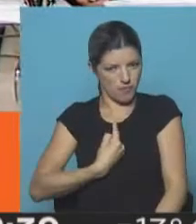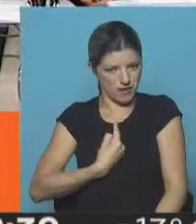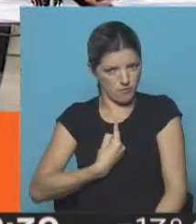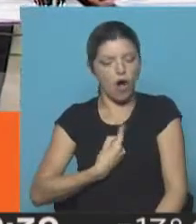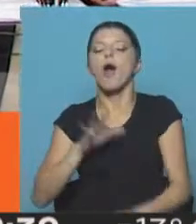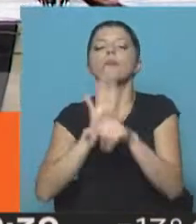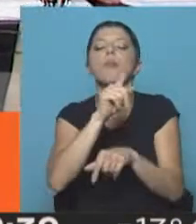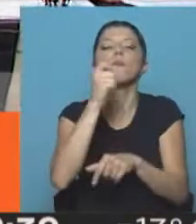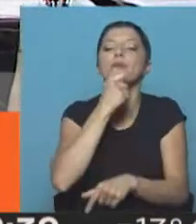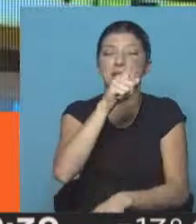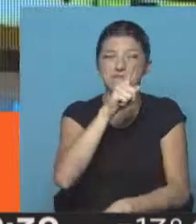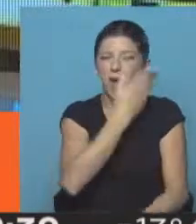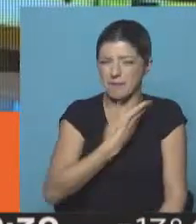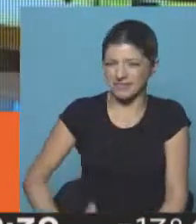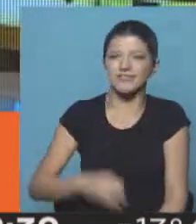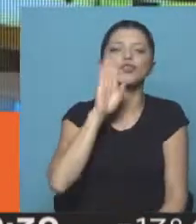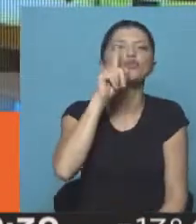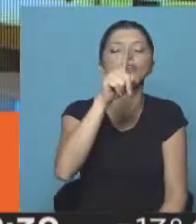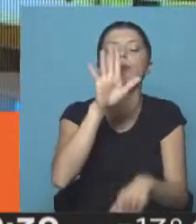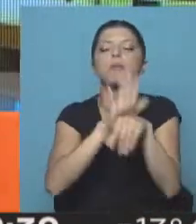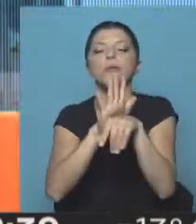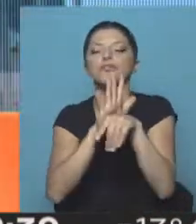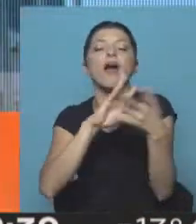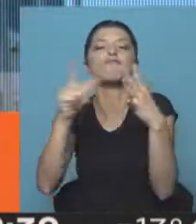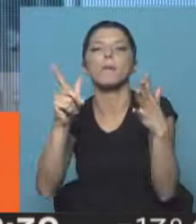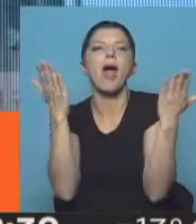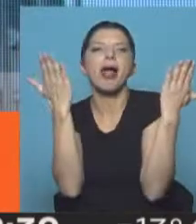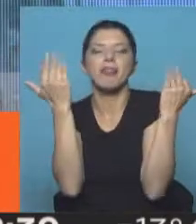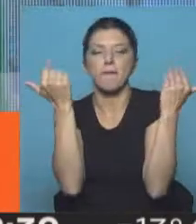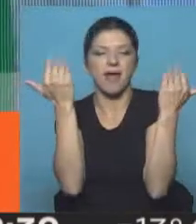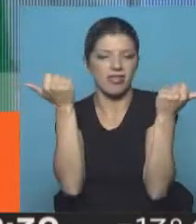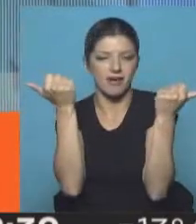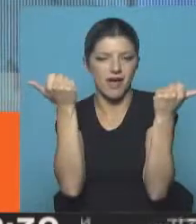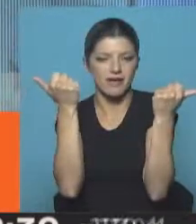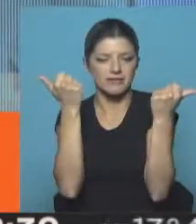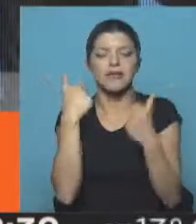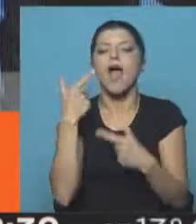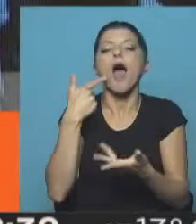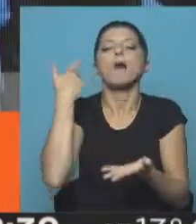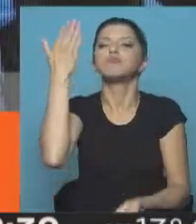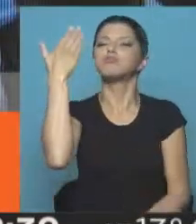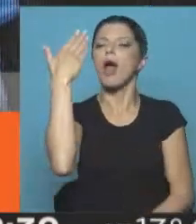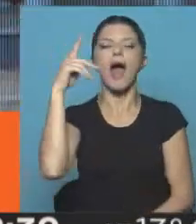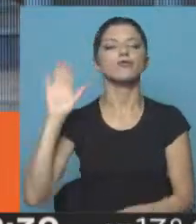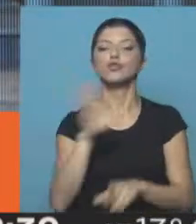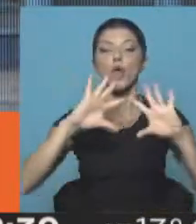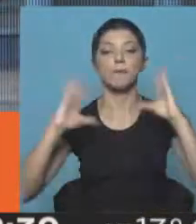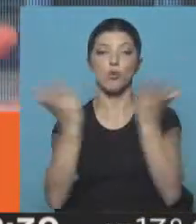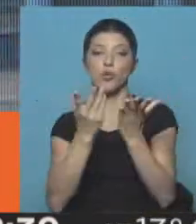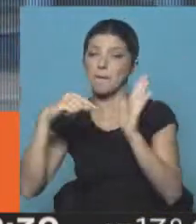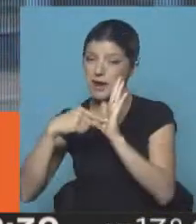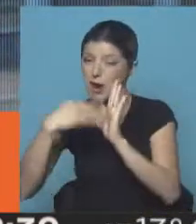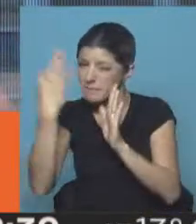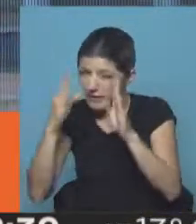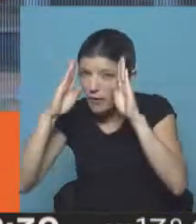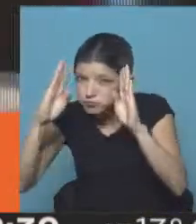un discurso de campaña, de despedida hablándole al público, hablándole al mundo, pero hablándole sobre todo a los propios norteamericanos. Faltaba que dijera, bueno,